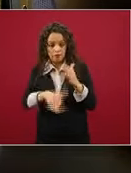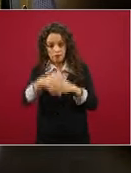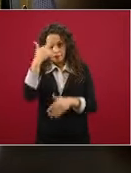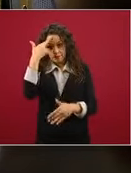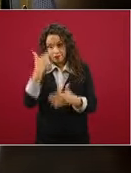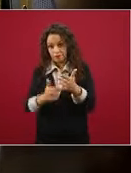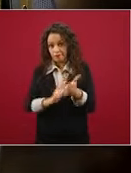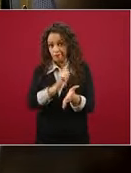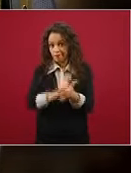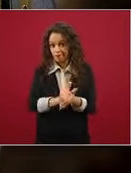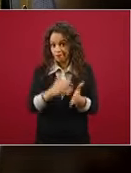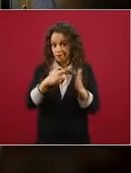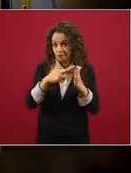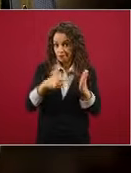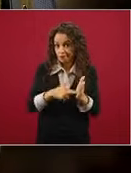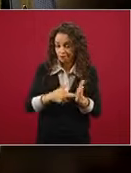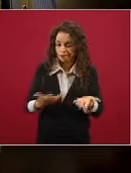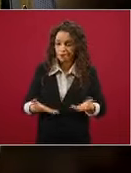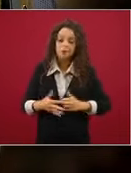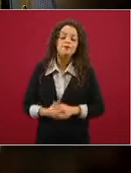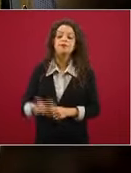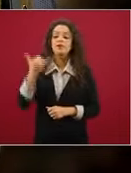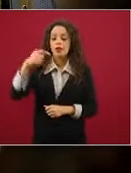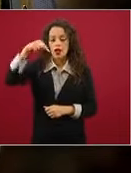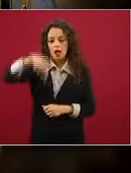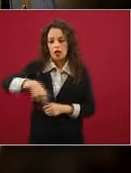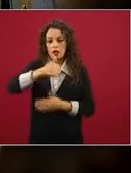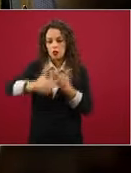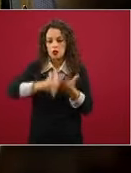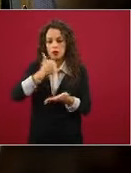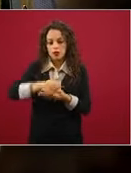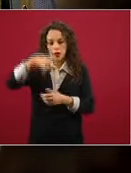México, estuviéramos en el semáforo verde.